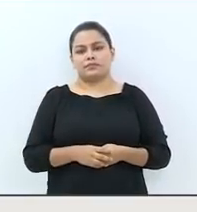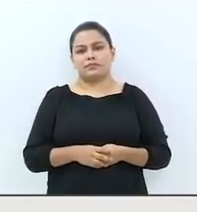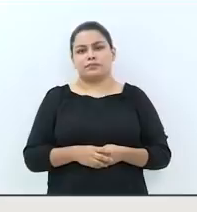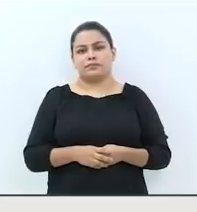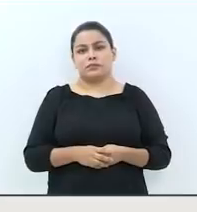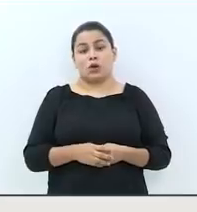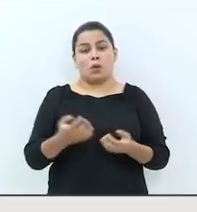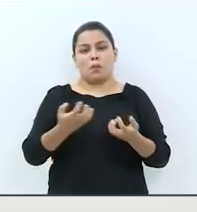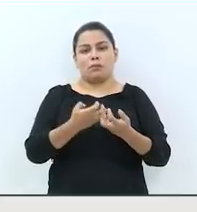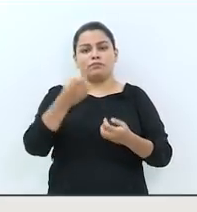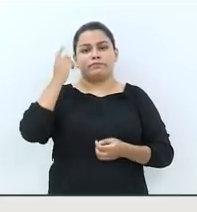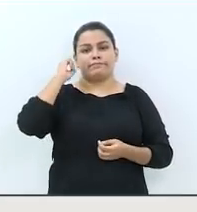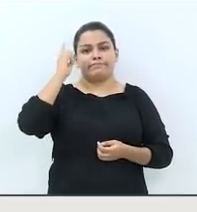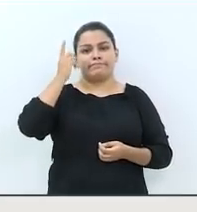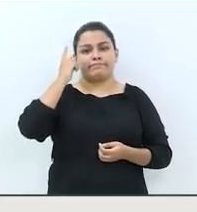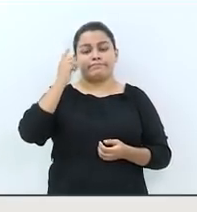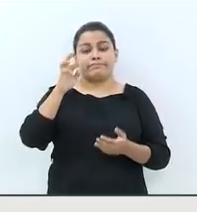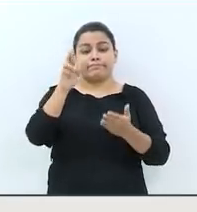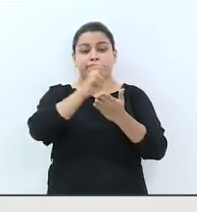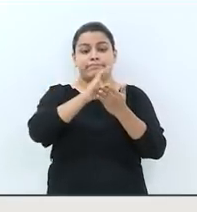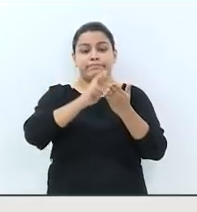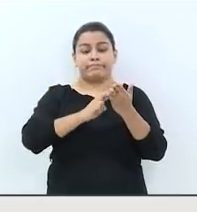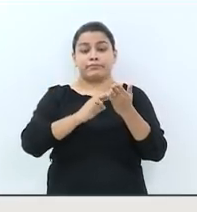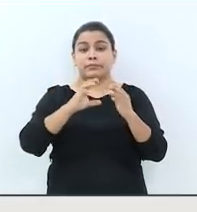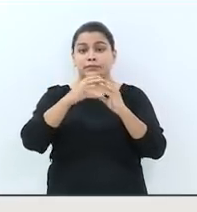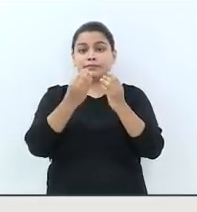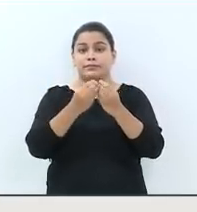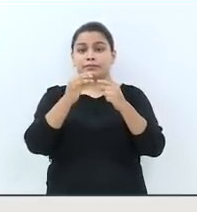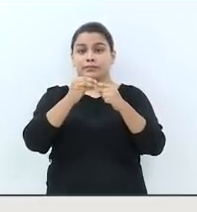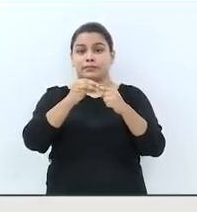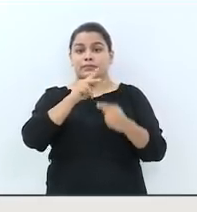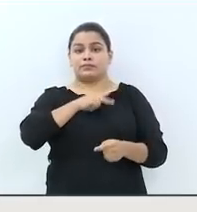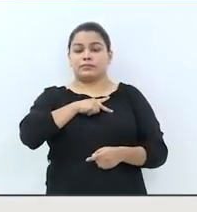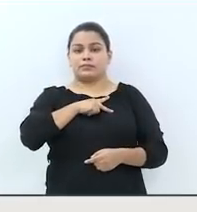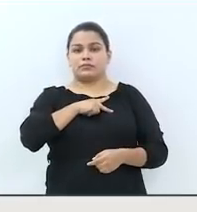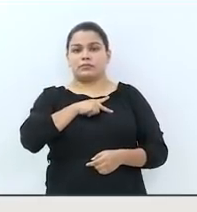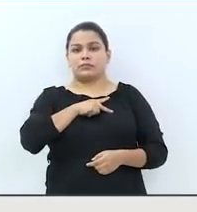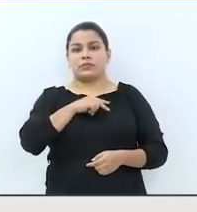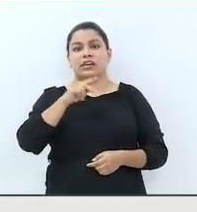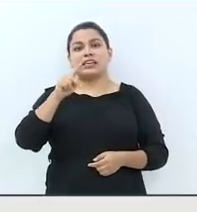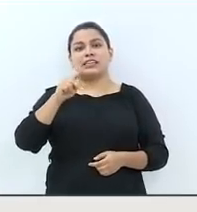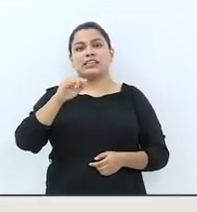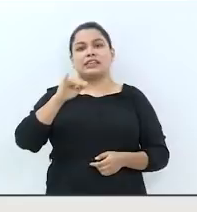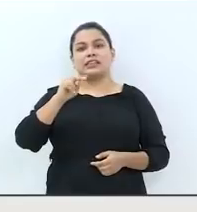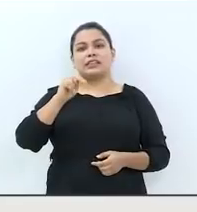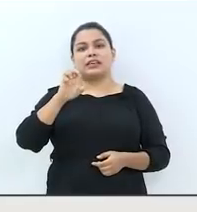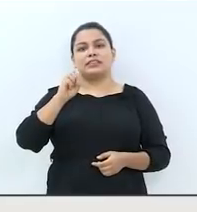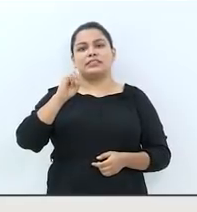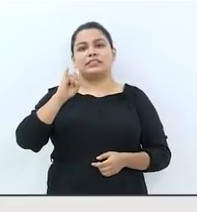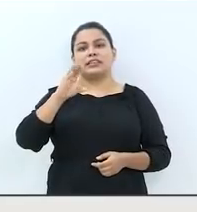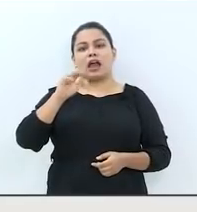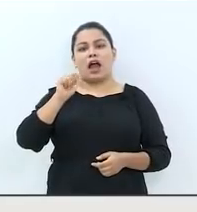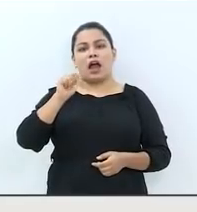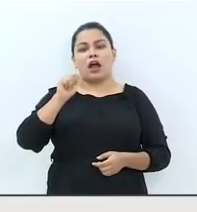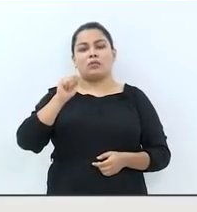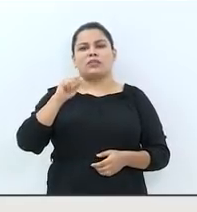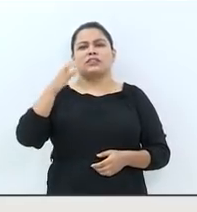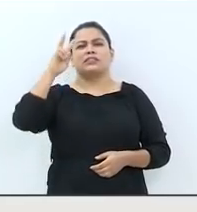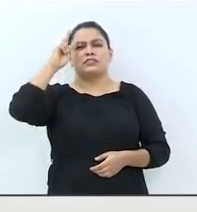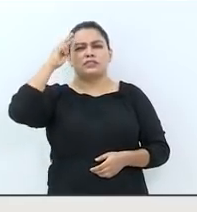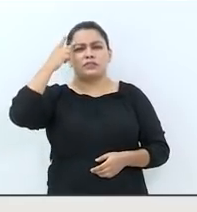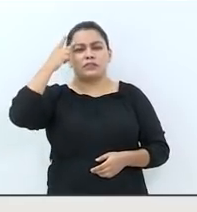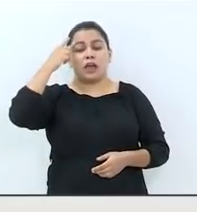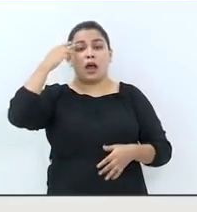compañeros docentes, lo que vamos a revisar en la sesión personalizada. Tenemos la kinésica. Kinésica son los